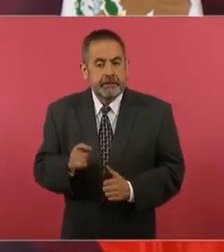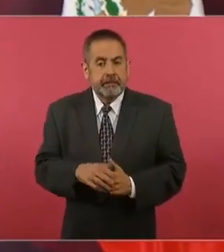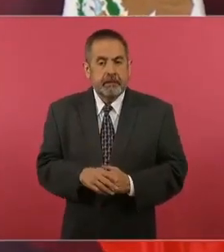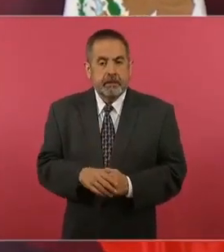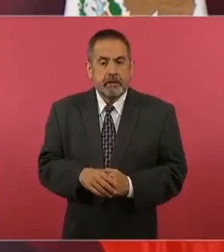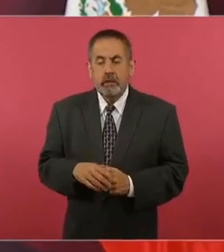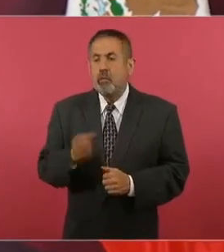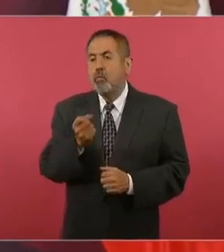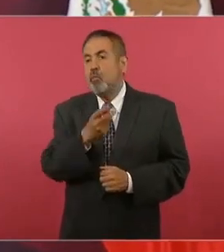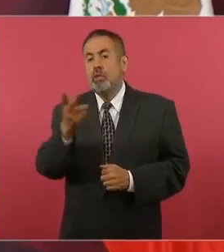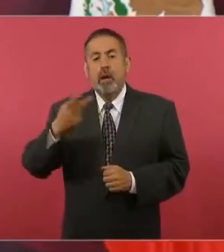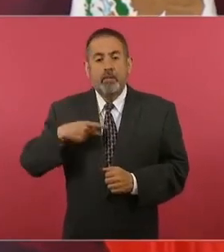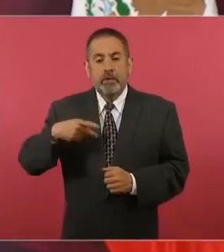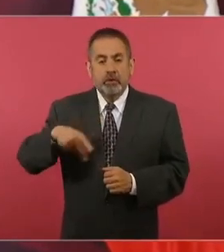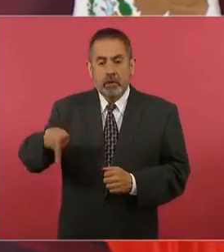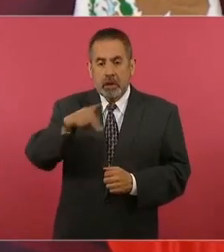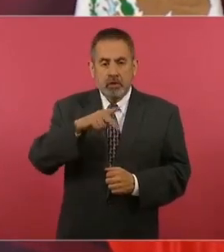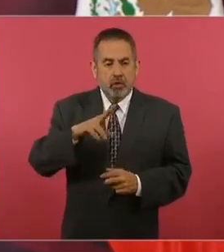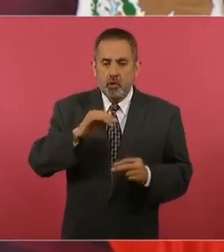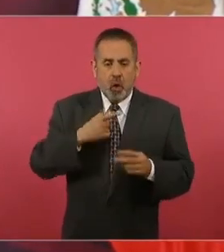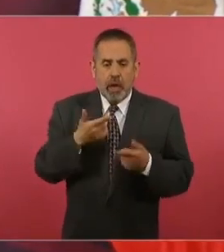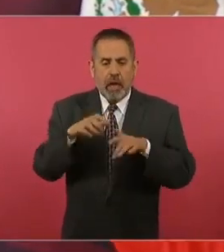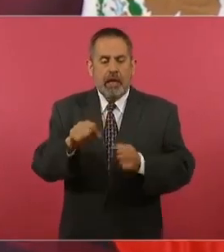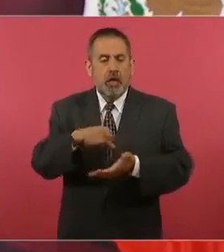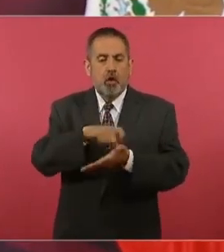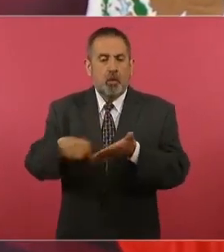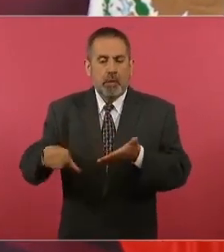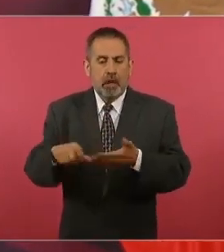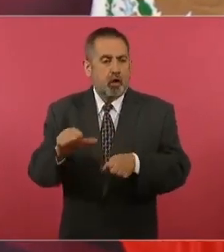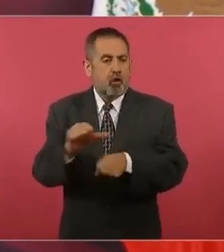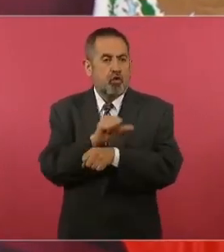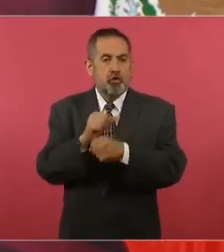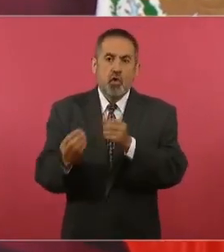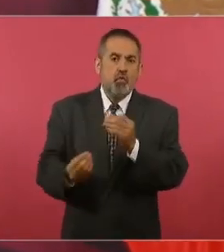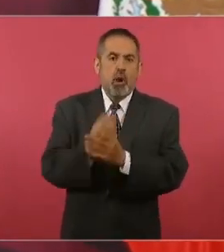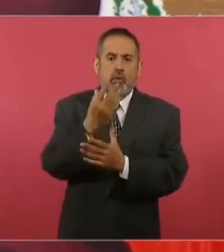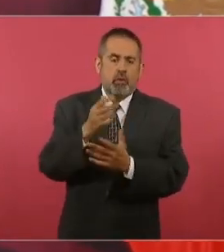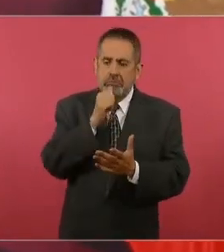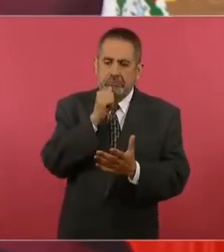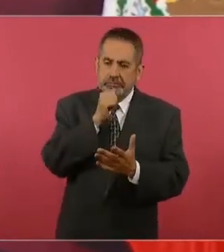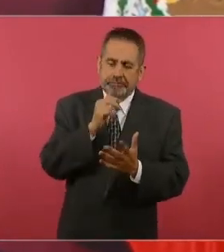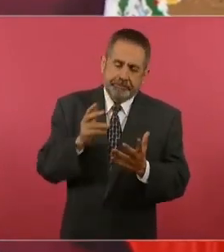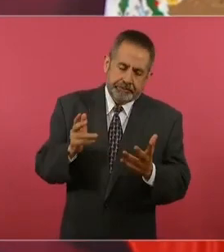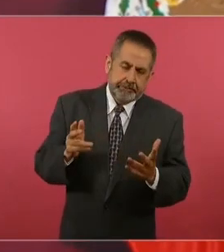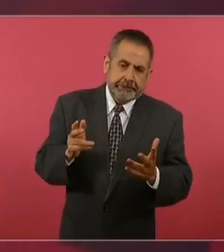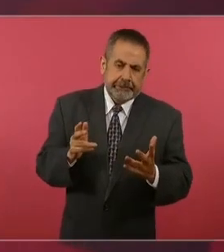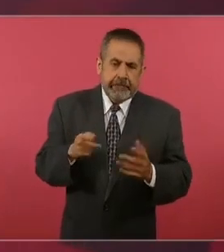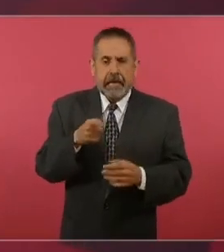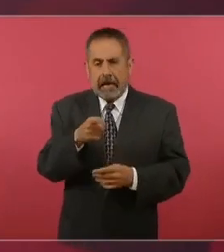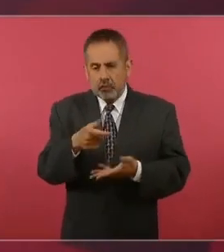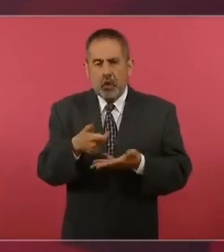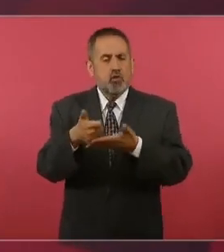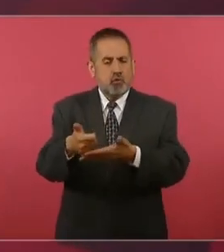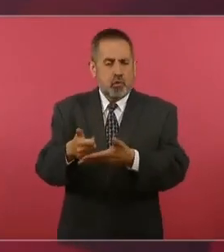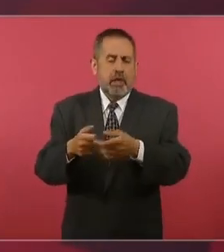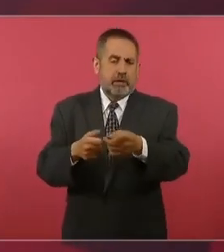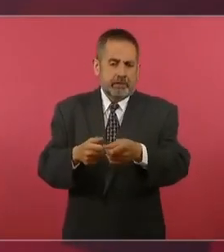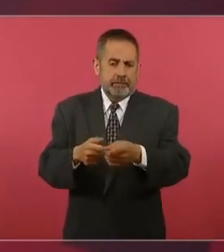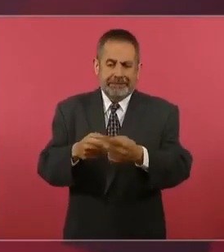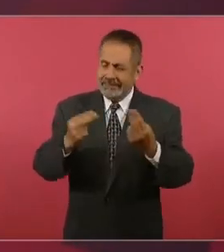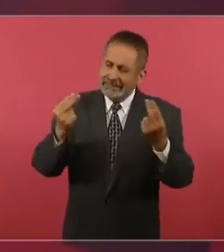porque hay mucha gente que no tiene para comprar un carro nuevo y esto les ayuda